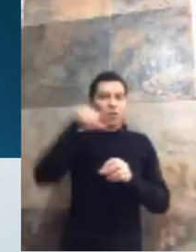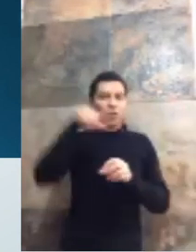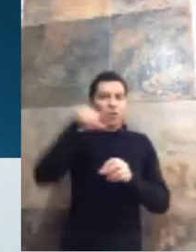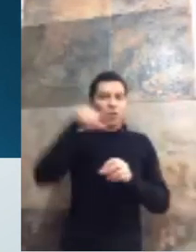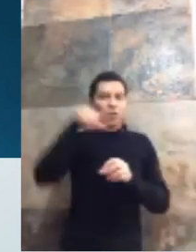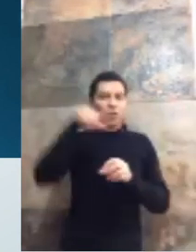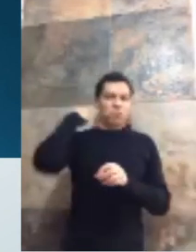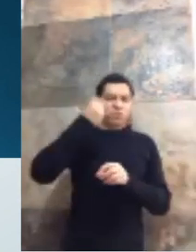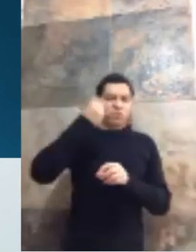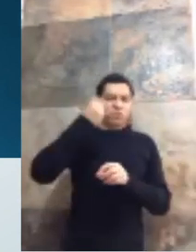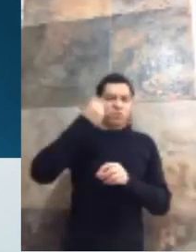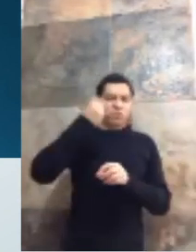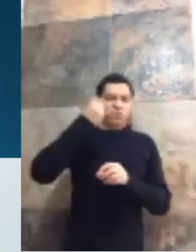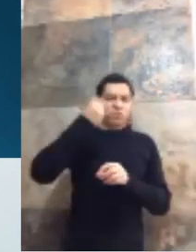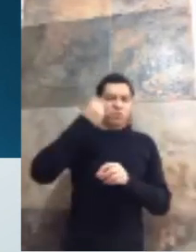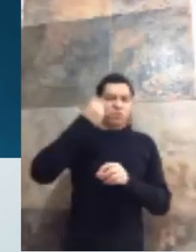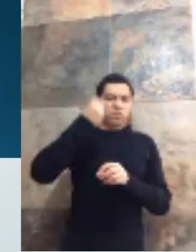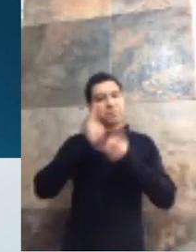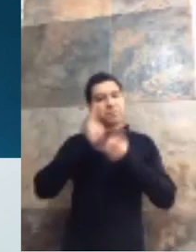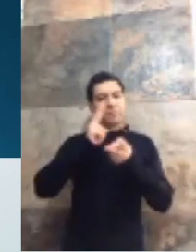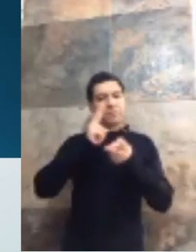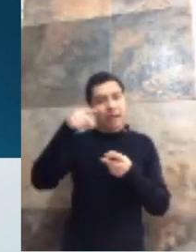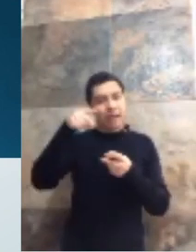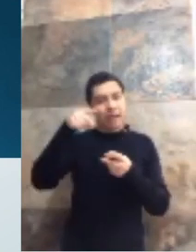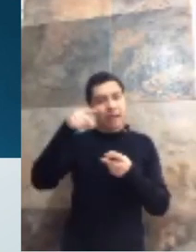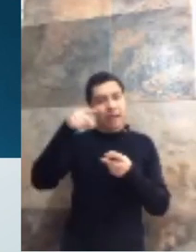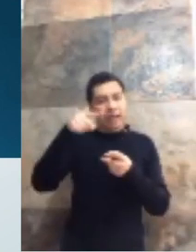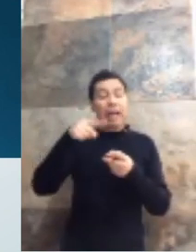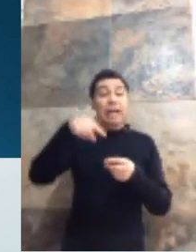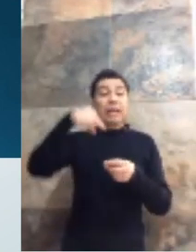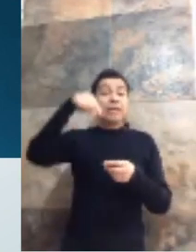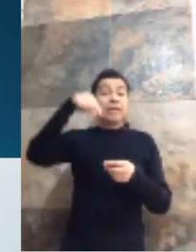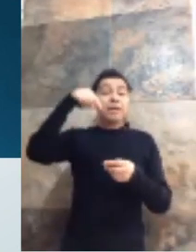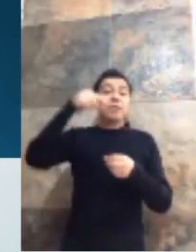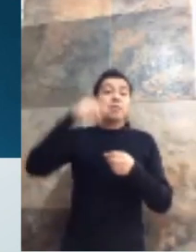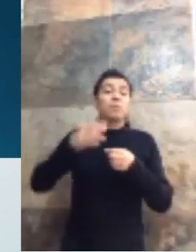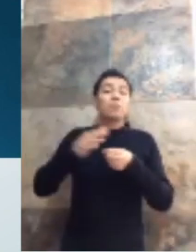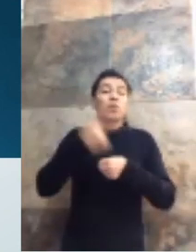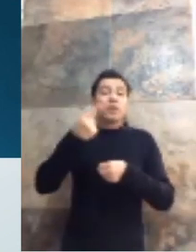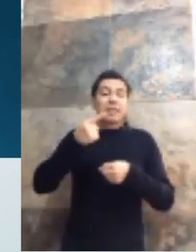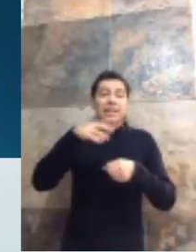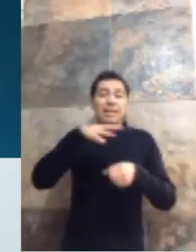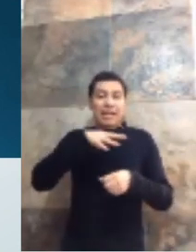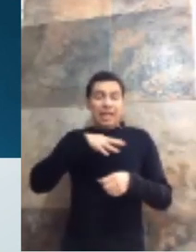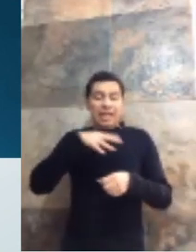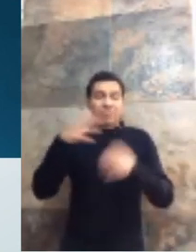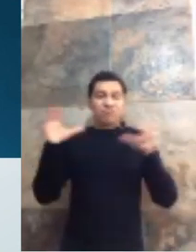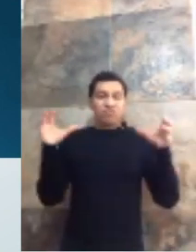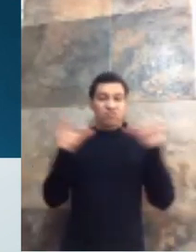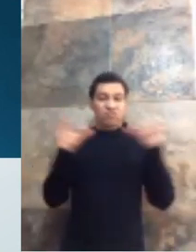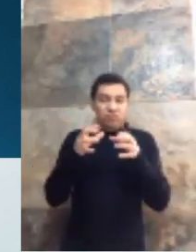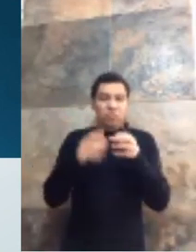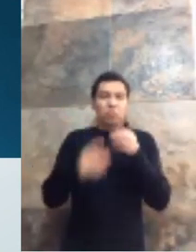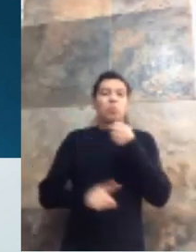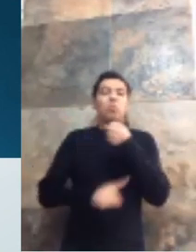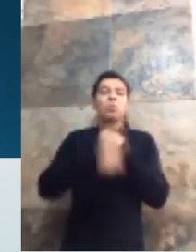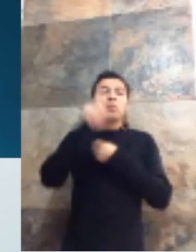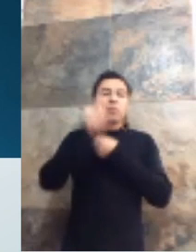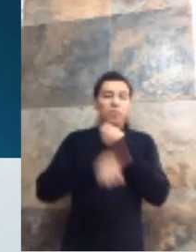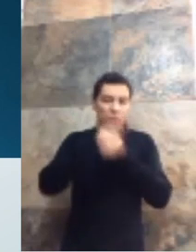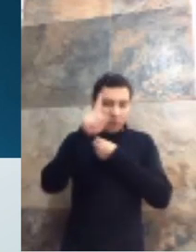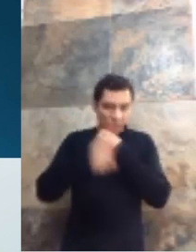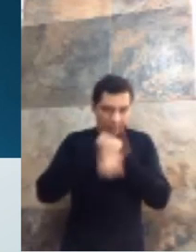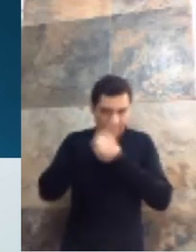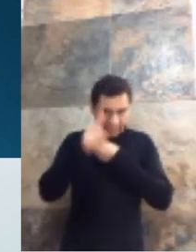un recuento de cuáles son los problemas de la gente. Y a lo mejor esta plática tuvo el efecto de un noticiero que se ve muchas veces.